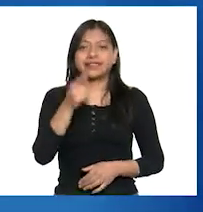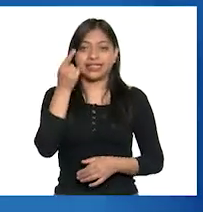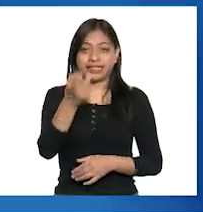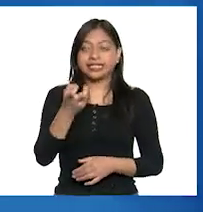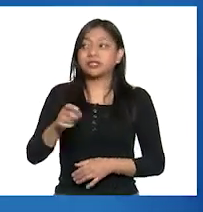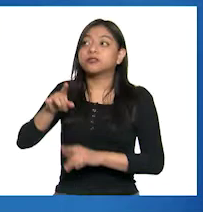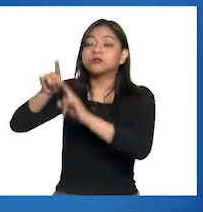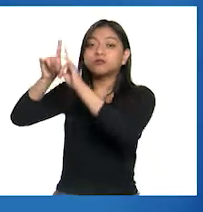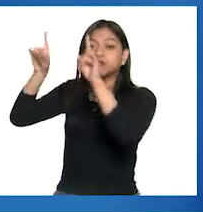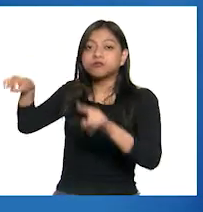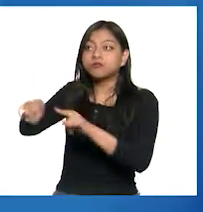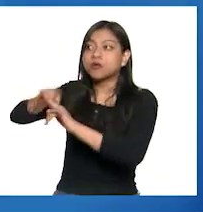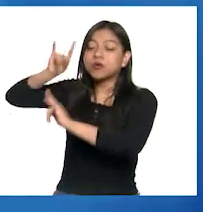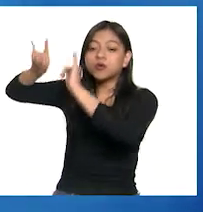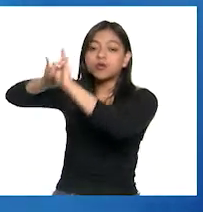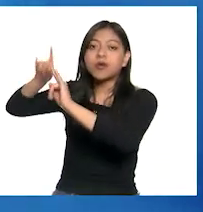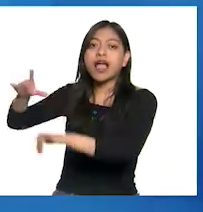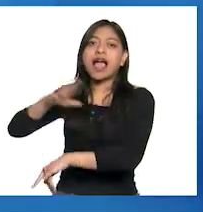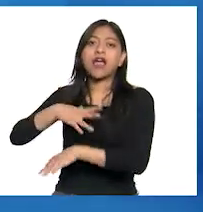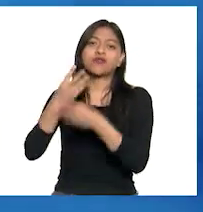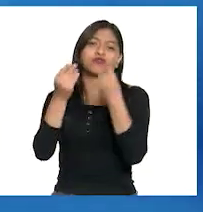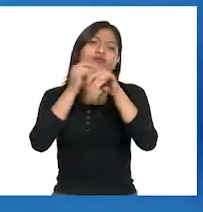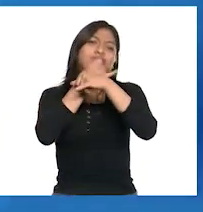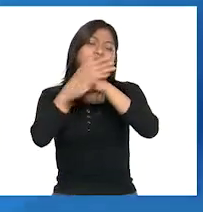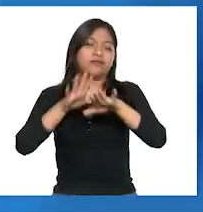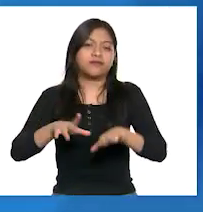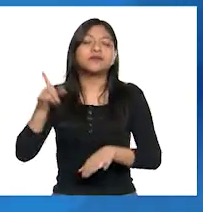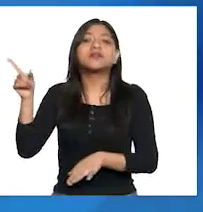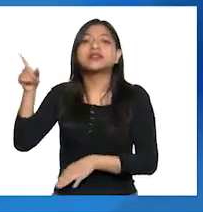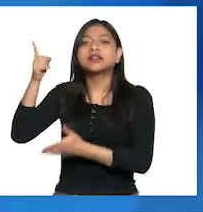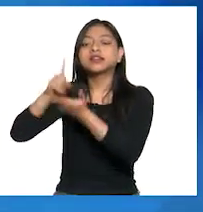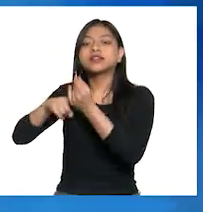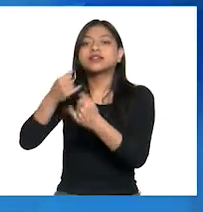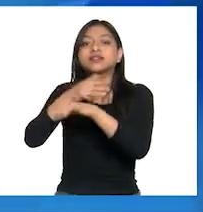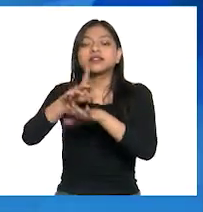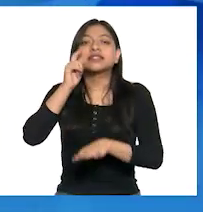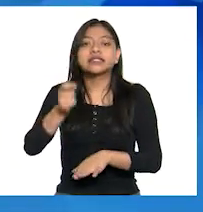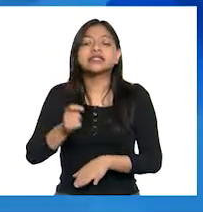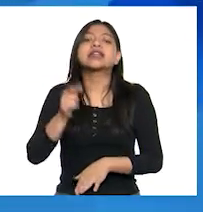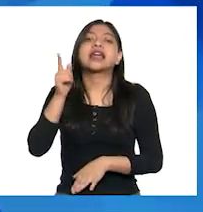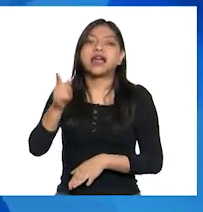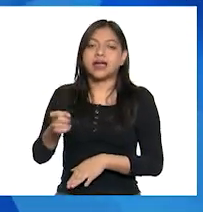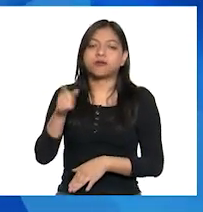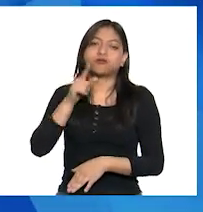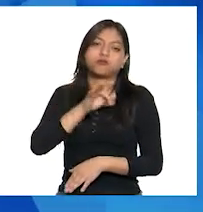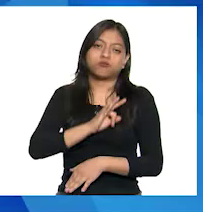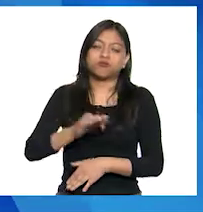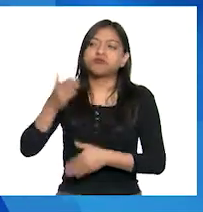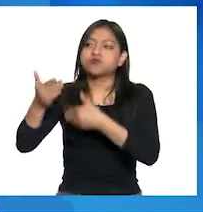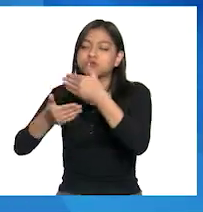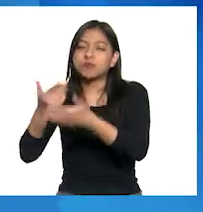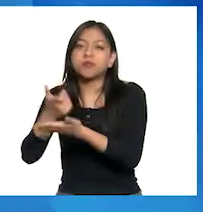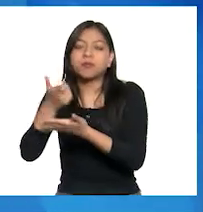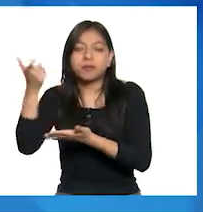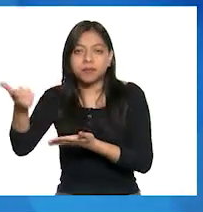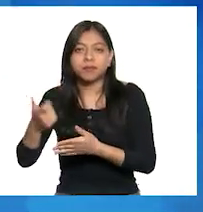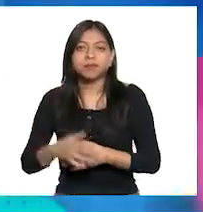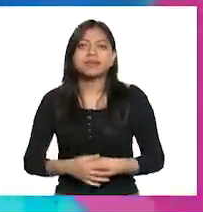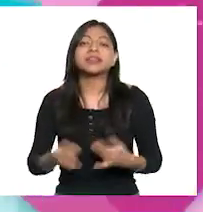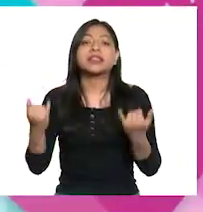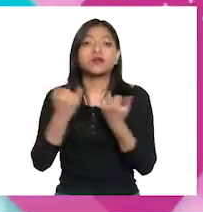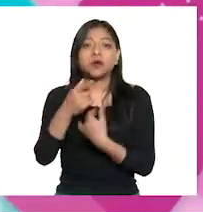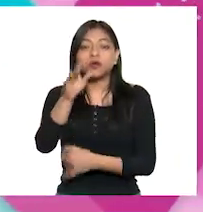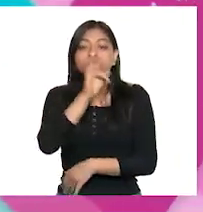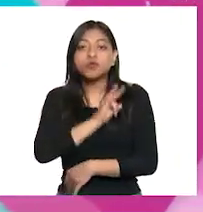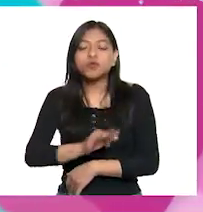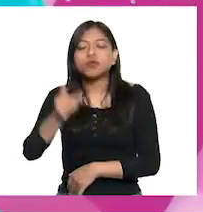presenta mucha información. ¿Qué información nos presenta? Obviamente el paquete que se contrató. Uh-huh. Y aparte nos da la opción de ya sea de